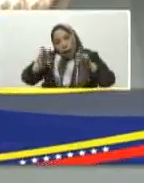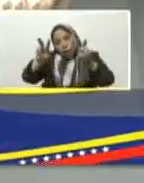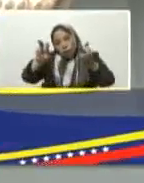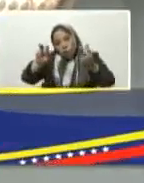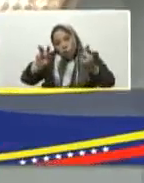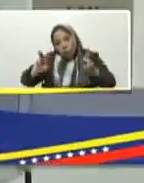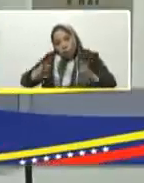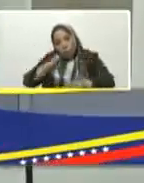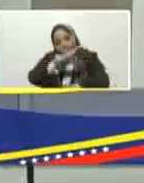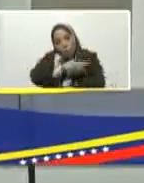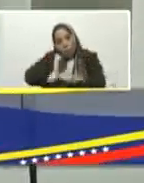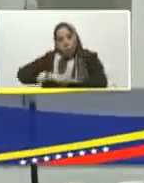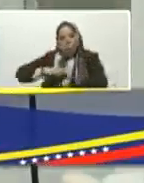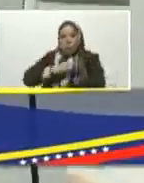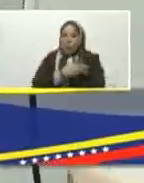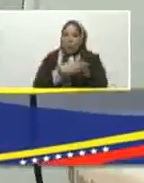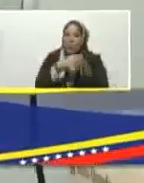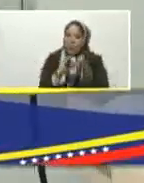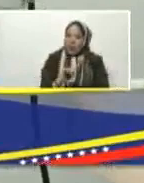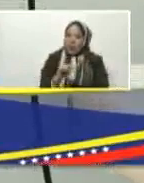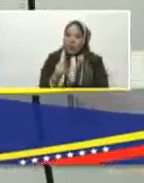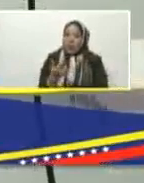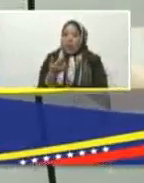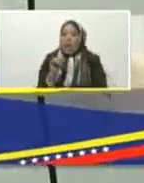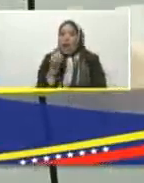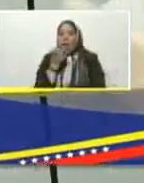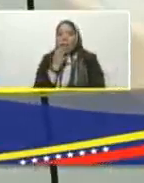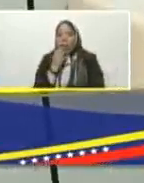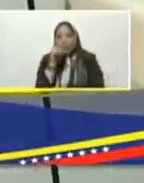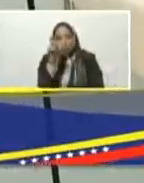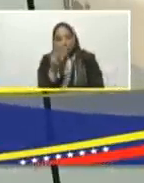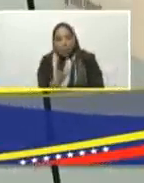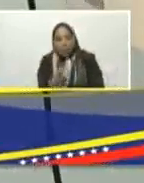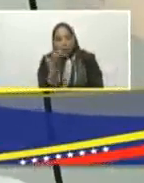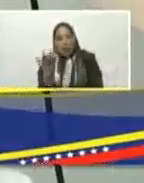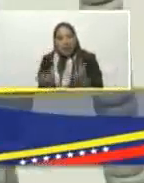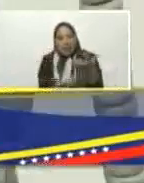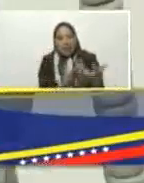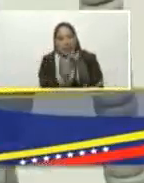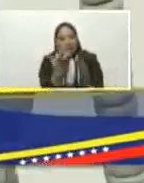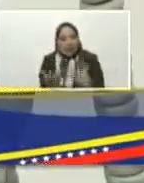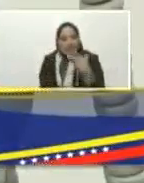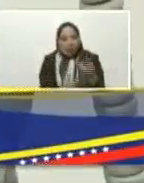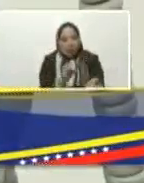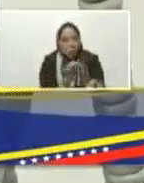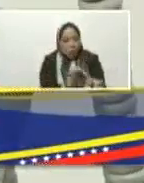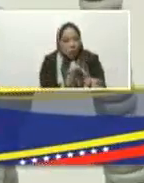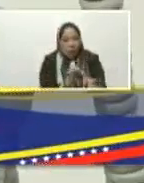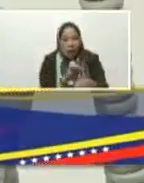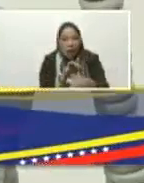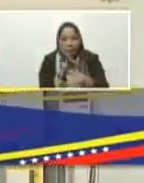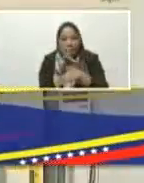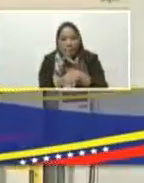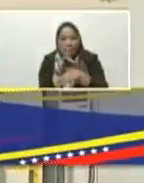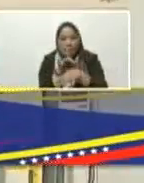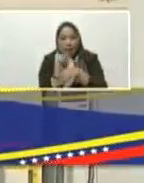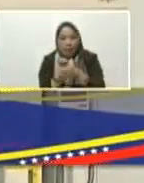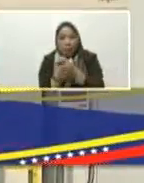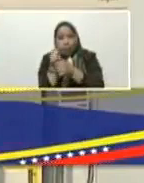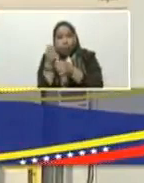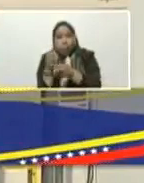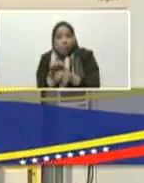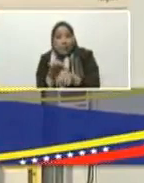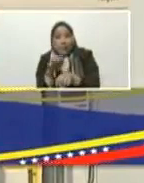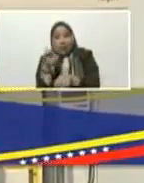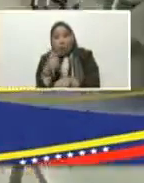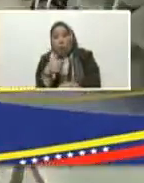un hospital que cuenta con una unidad de quemados. Le contamos con, dentro de la unidad de quemados, prácticamente un hospital dentro del hospital, porque tiene